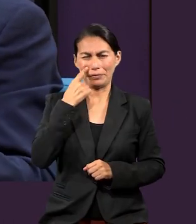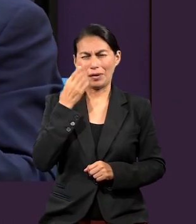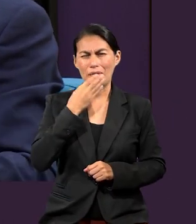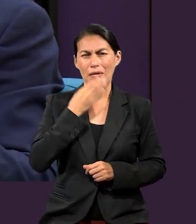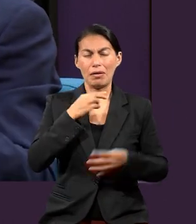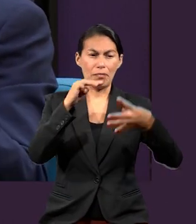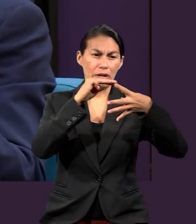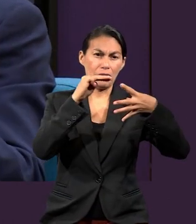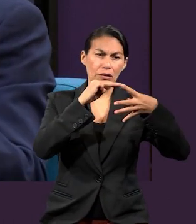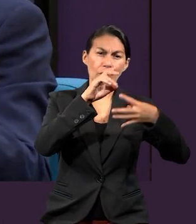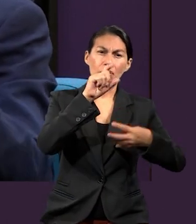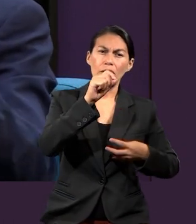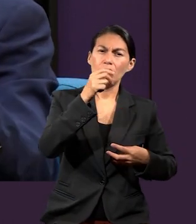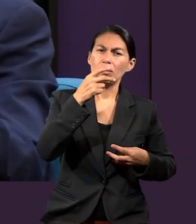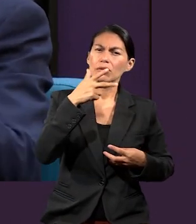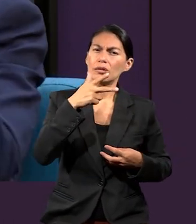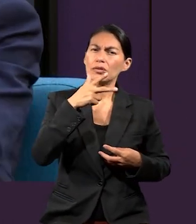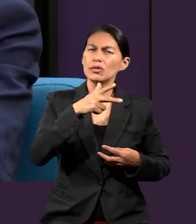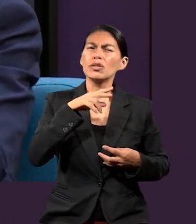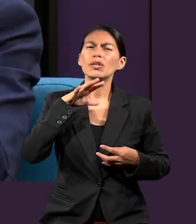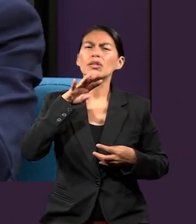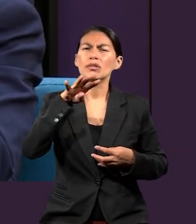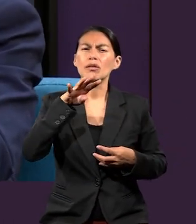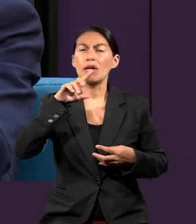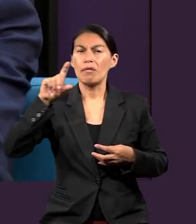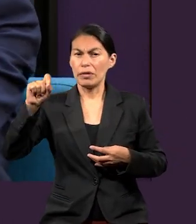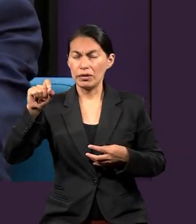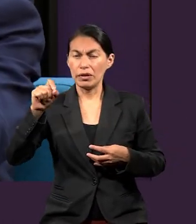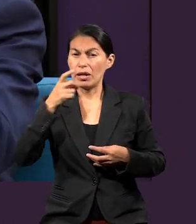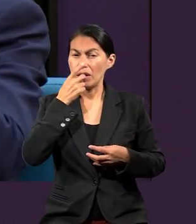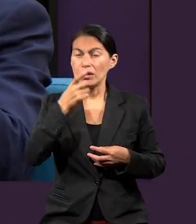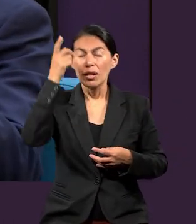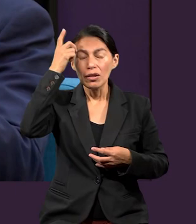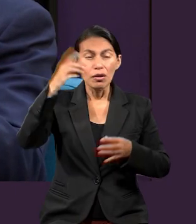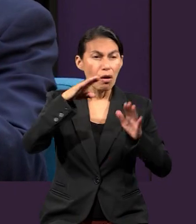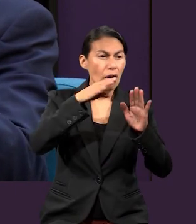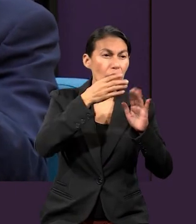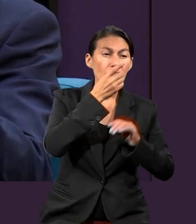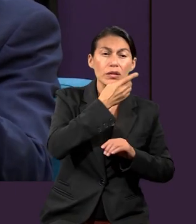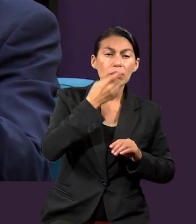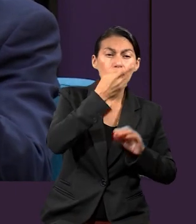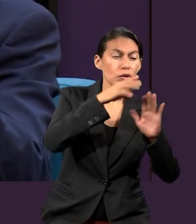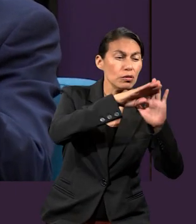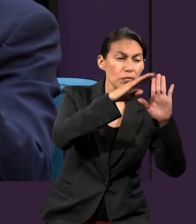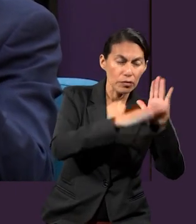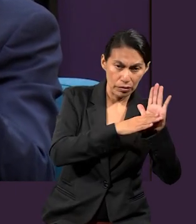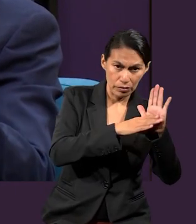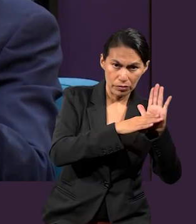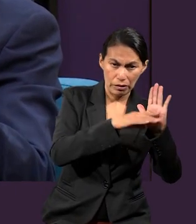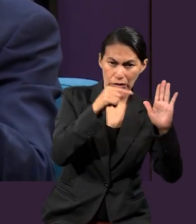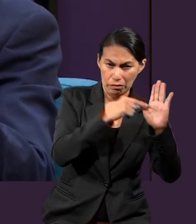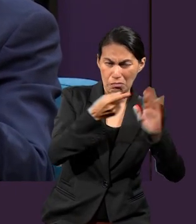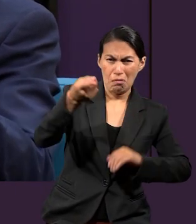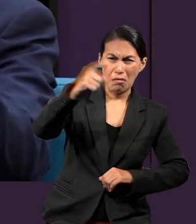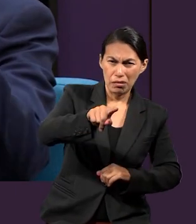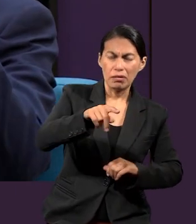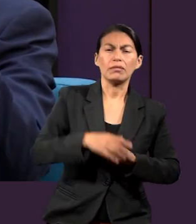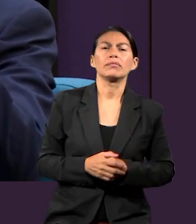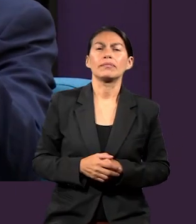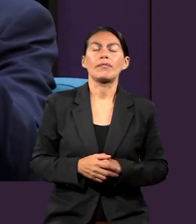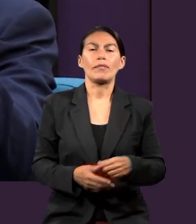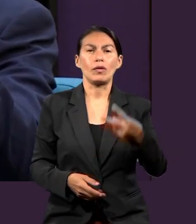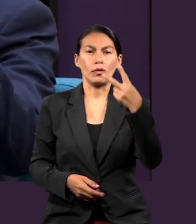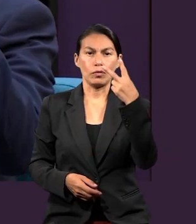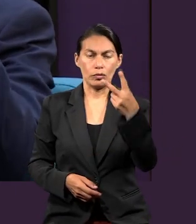Mateo capítulo 28, versículo 19 al 20, vamos a encontrar un mandato que Cristo le hizo a sus discípulos. Pero